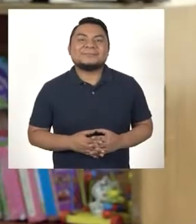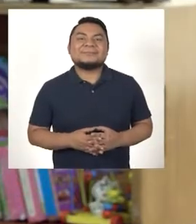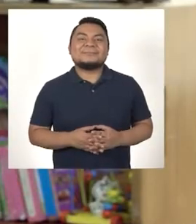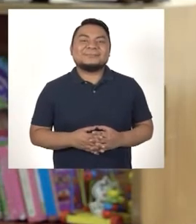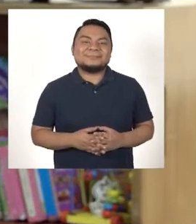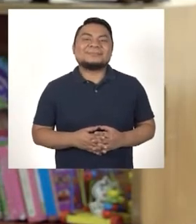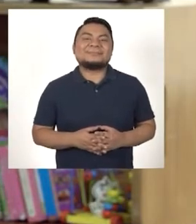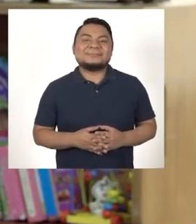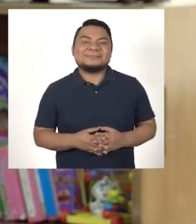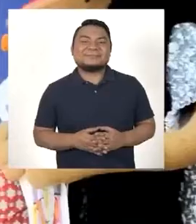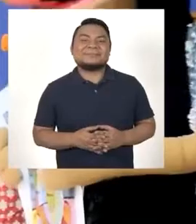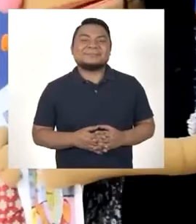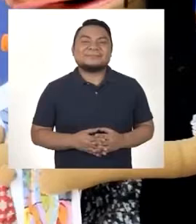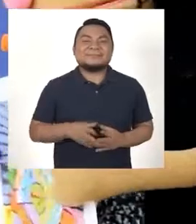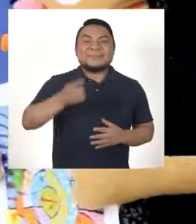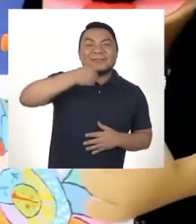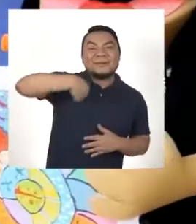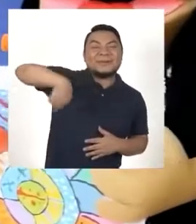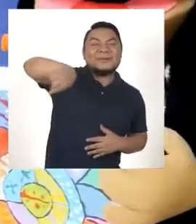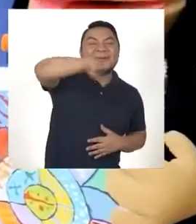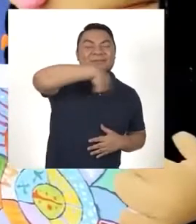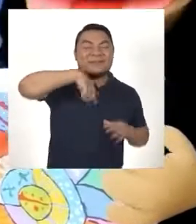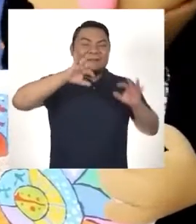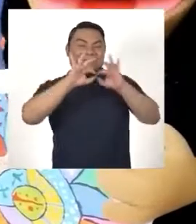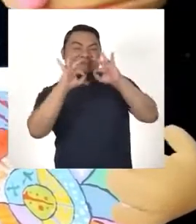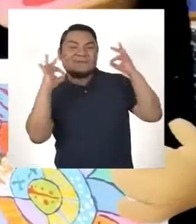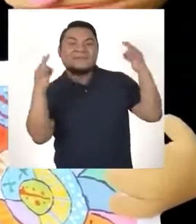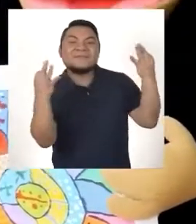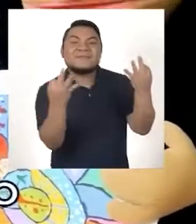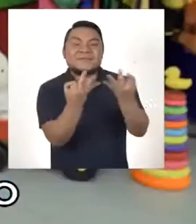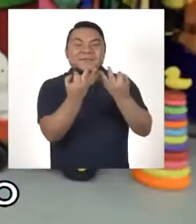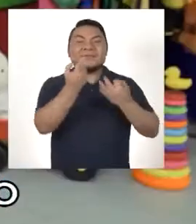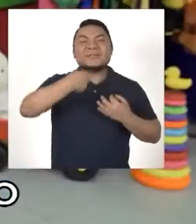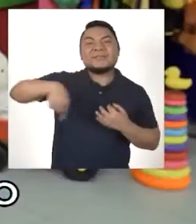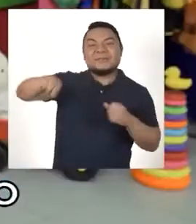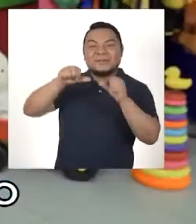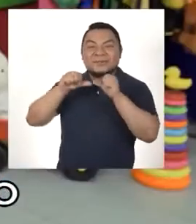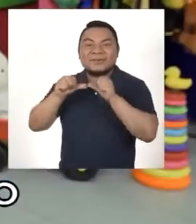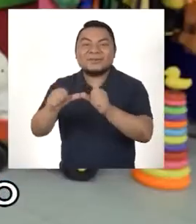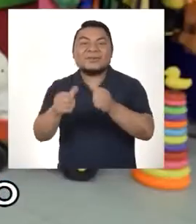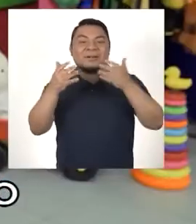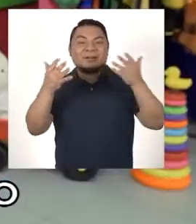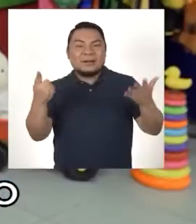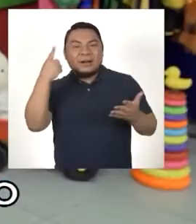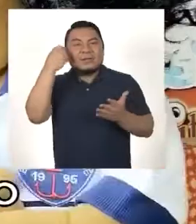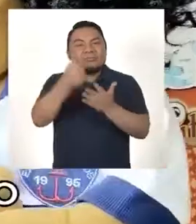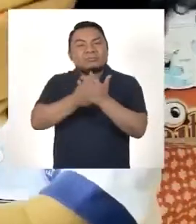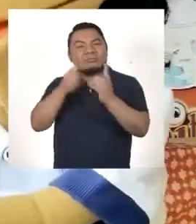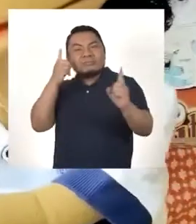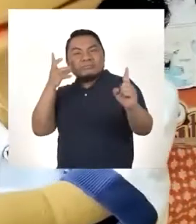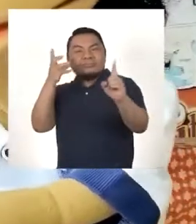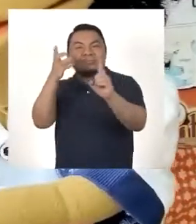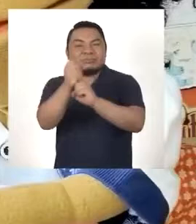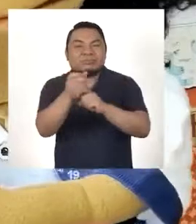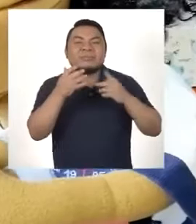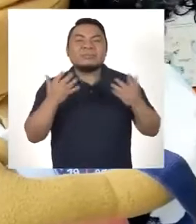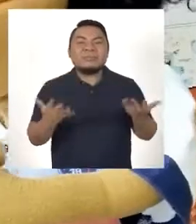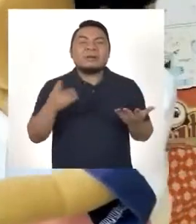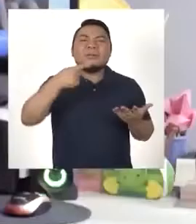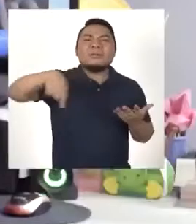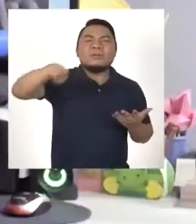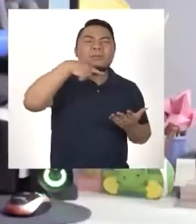Somos familia, somos familia. Vamos, esto es un reto, no se